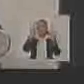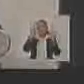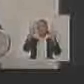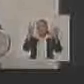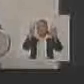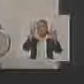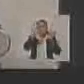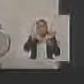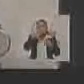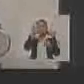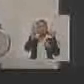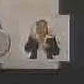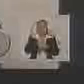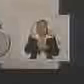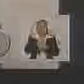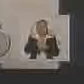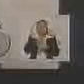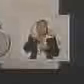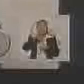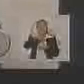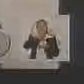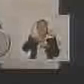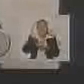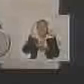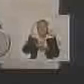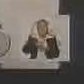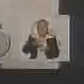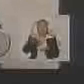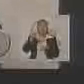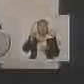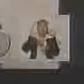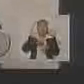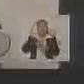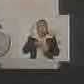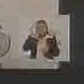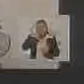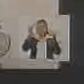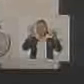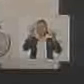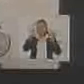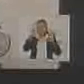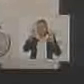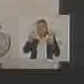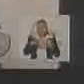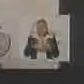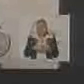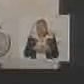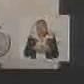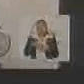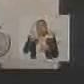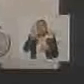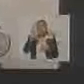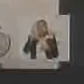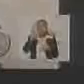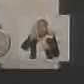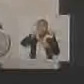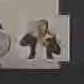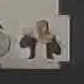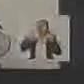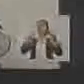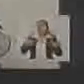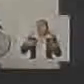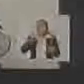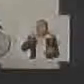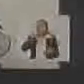día, hora y lugar para que debatamos, porque no se trata de darle foro a los candidatos, se trata de darle foro a los ciudadanos,